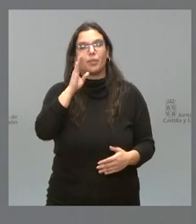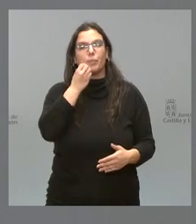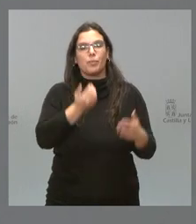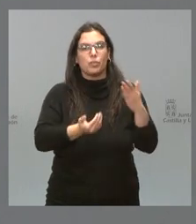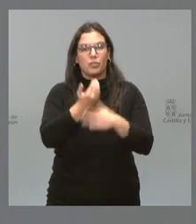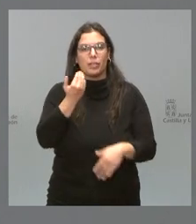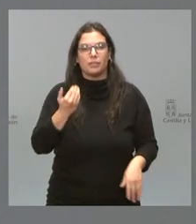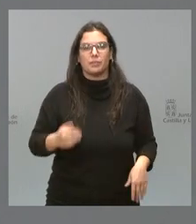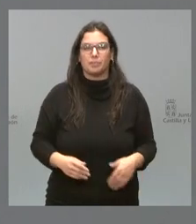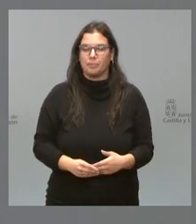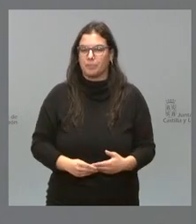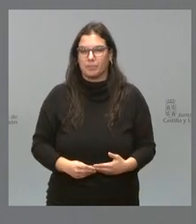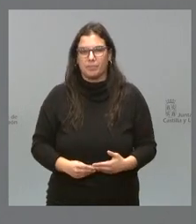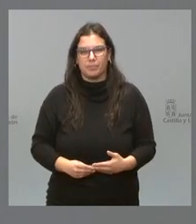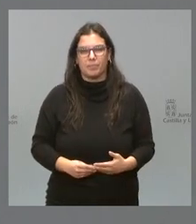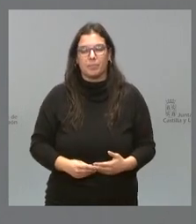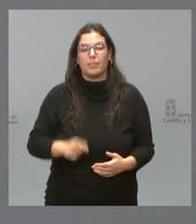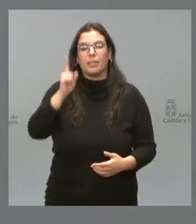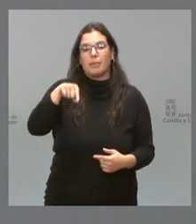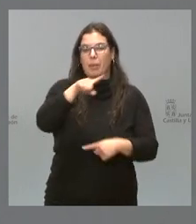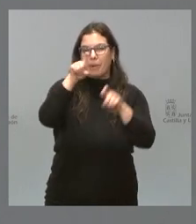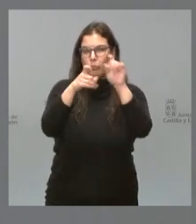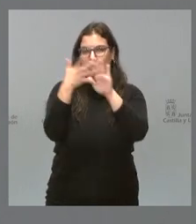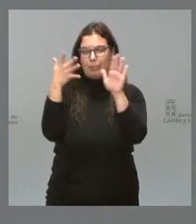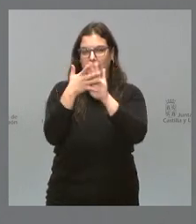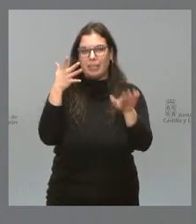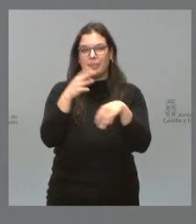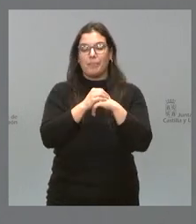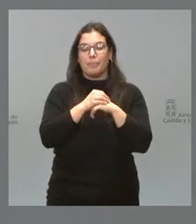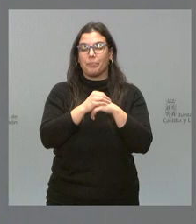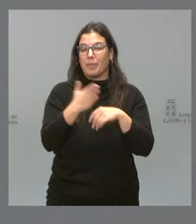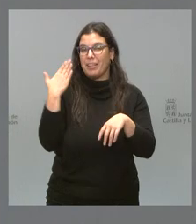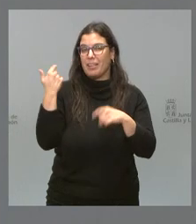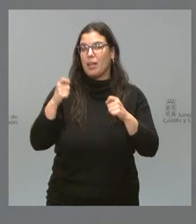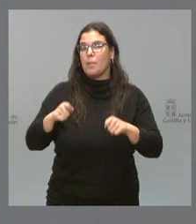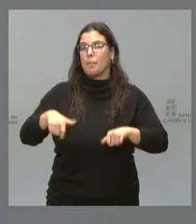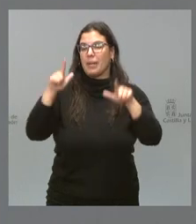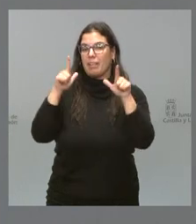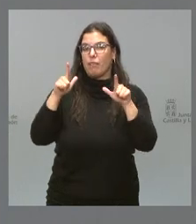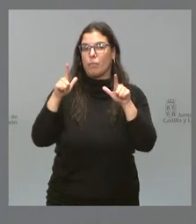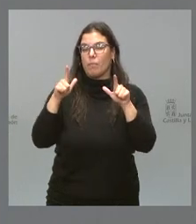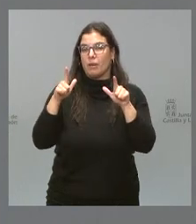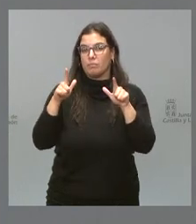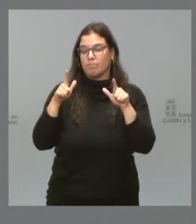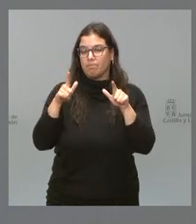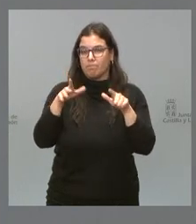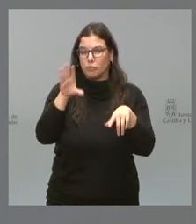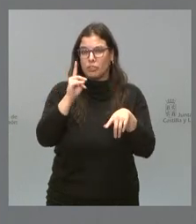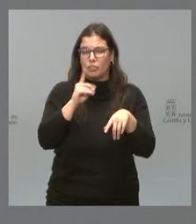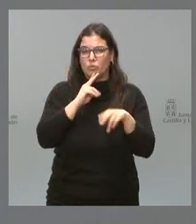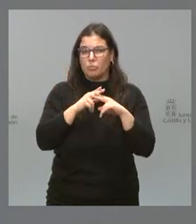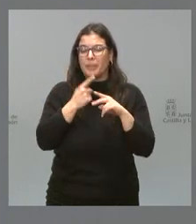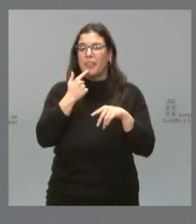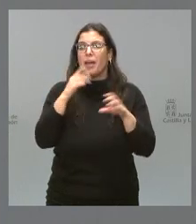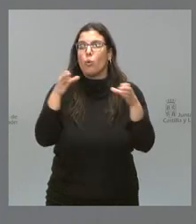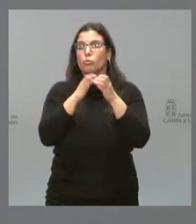a todos y nada yo tengo también dos preguntas muy rápidas ayer la plataforma teleno libre se quejaba de que la junta de